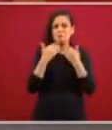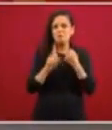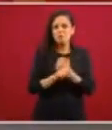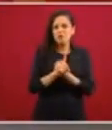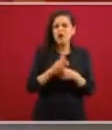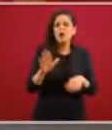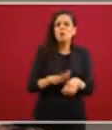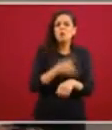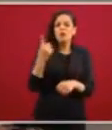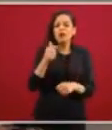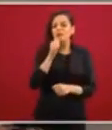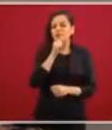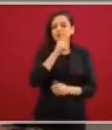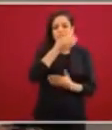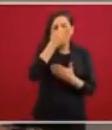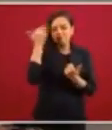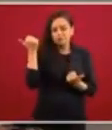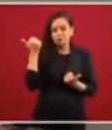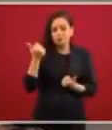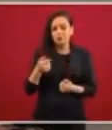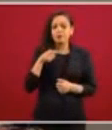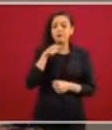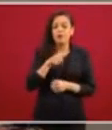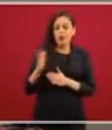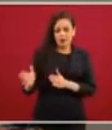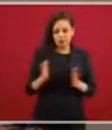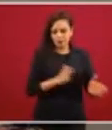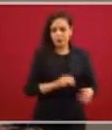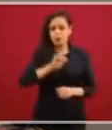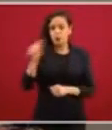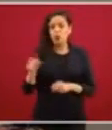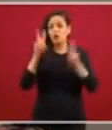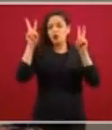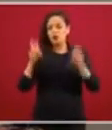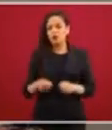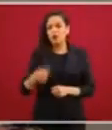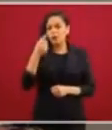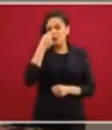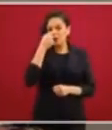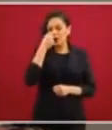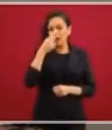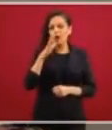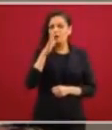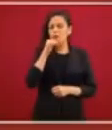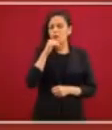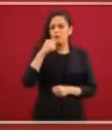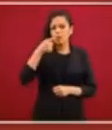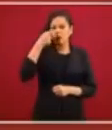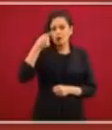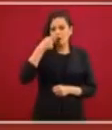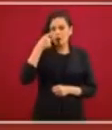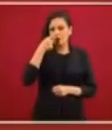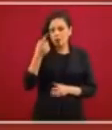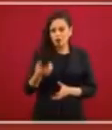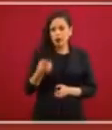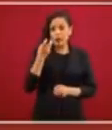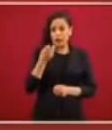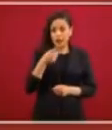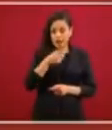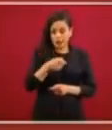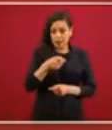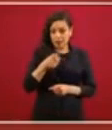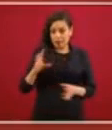tema de la pérdida del olfato es un signo clínico útil, no es exclusivo de COVID. Muchas enfermedades